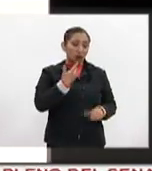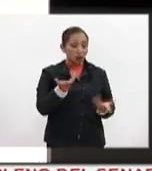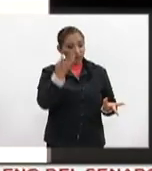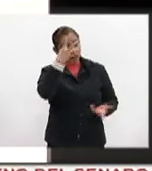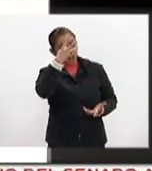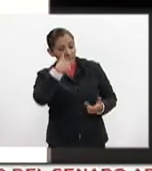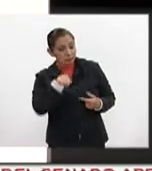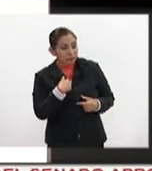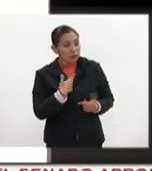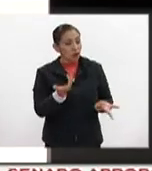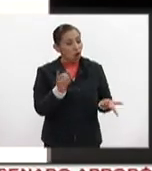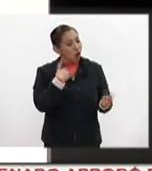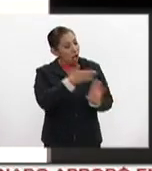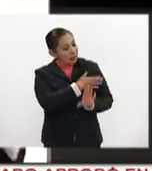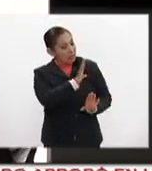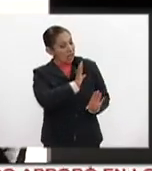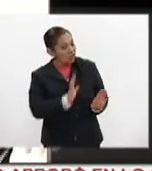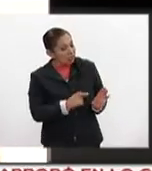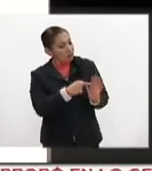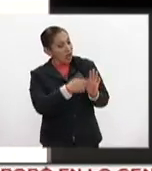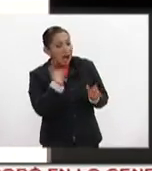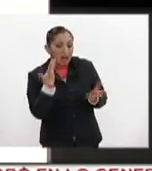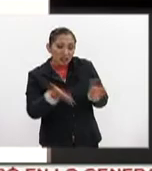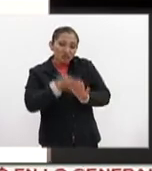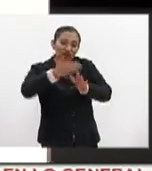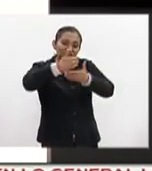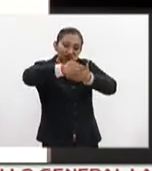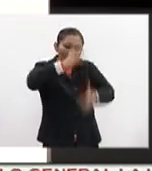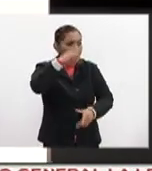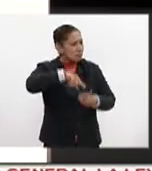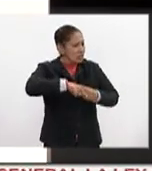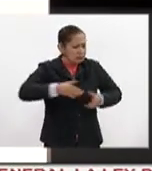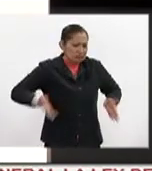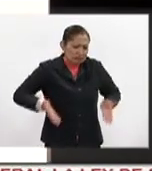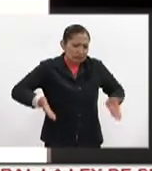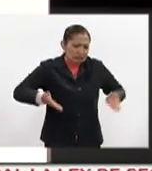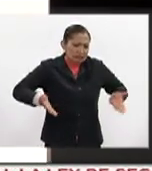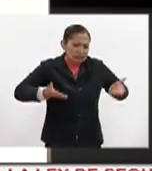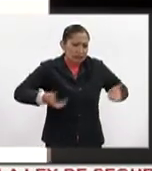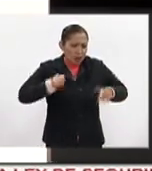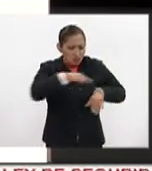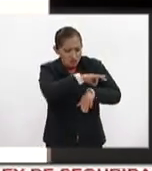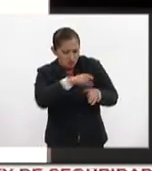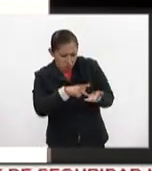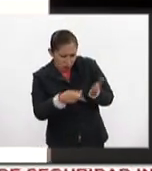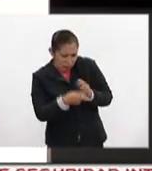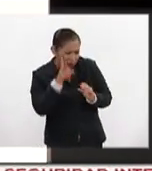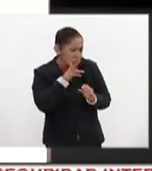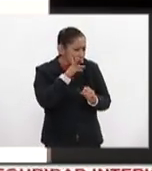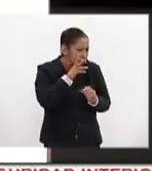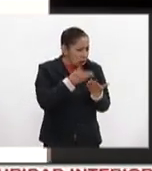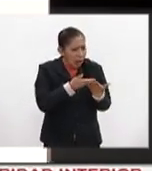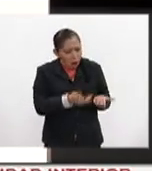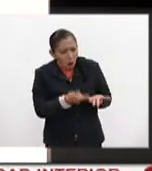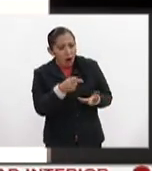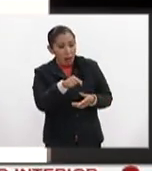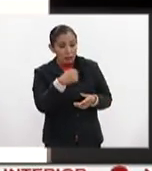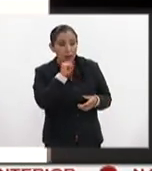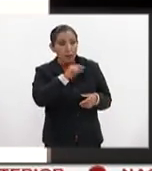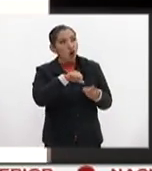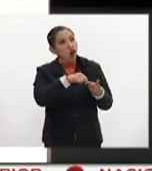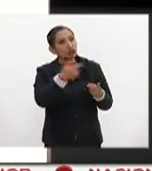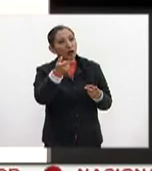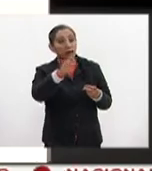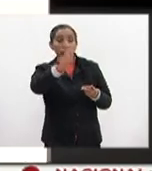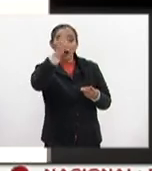ok, mi promesa de campaña fue construir un muro, ok, comienza a construir prototipos de ahora prometió igual